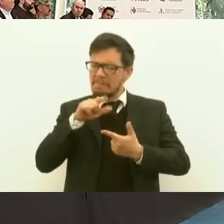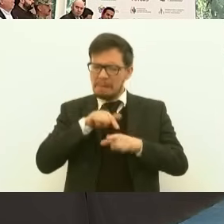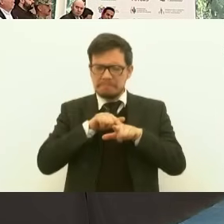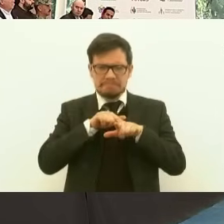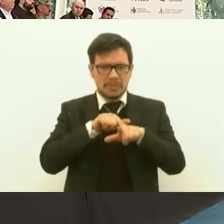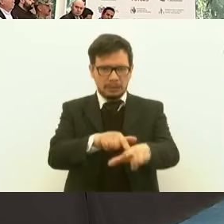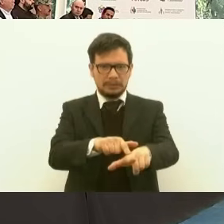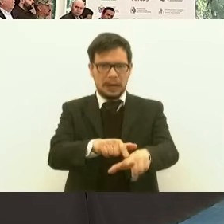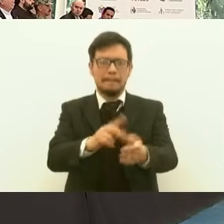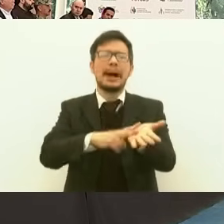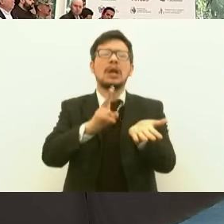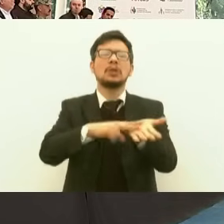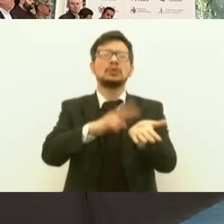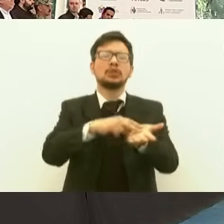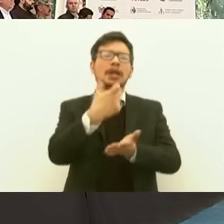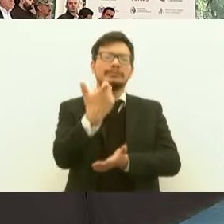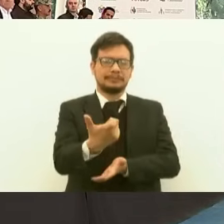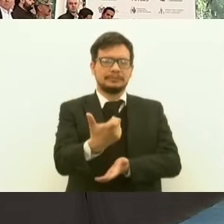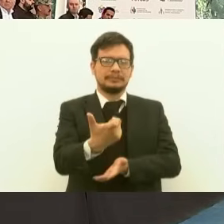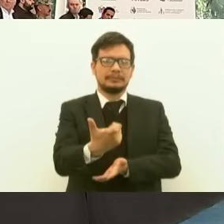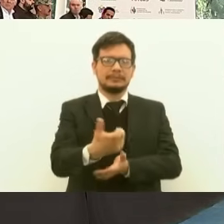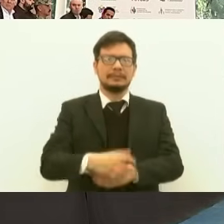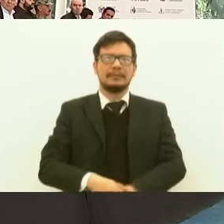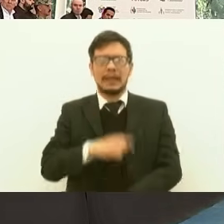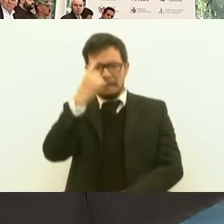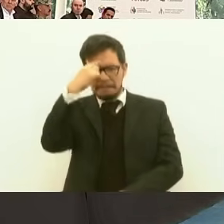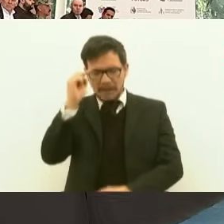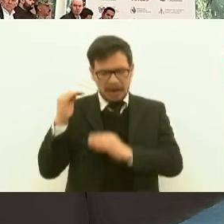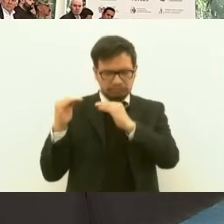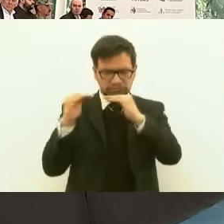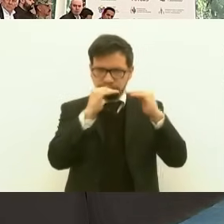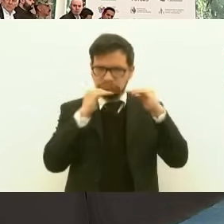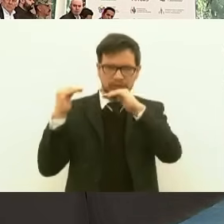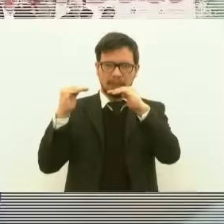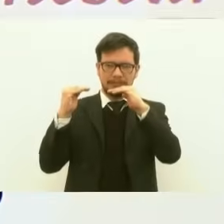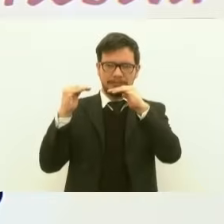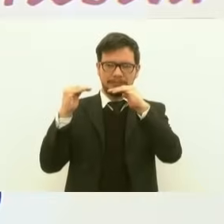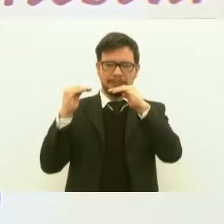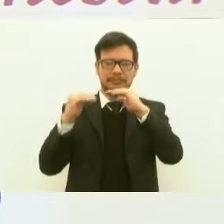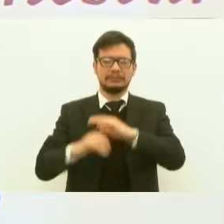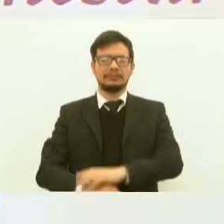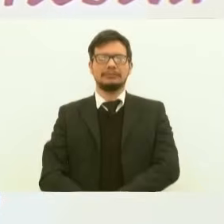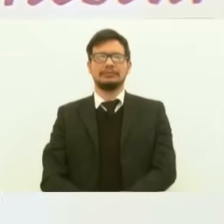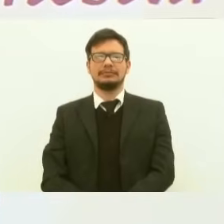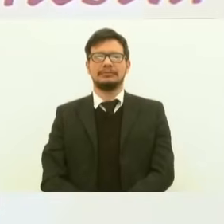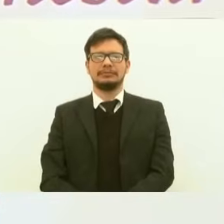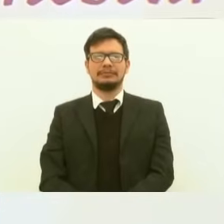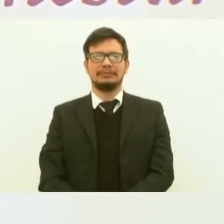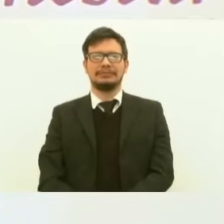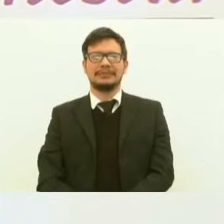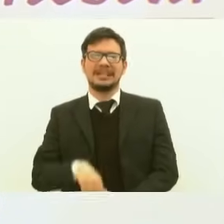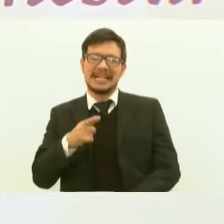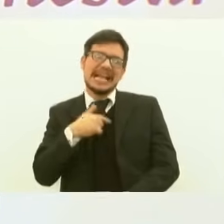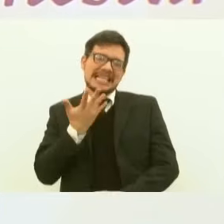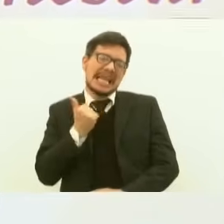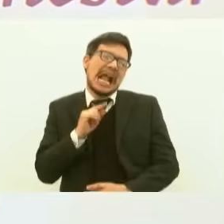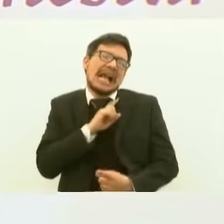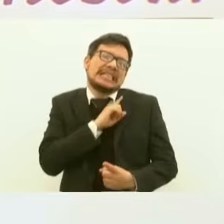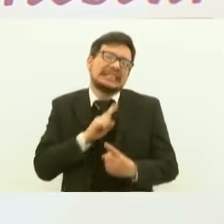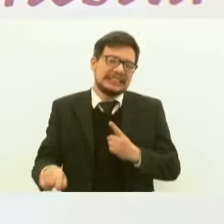para evitar el coyotaje, los intermediarios, para no decirlo tan feo.